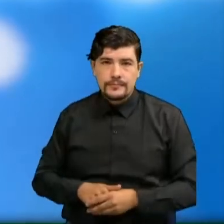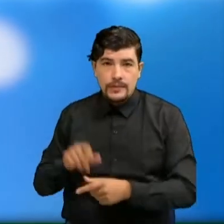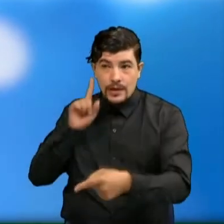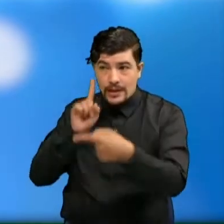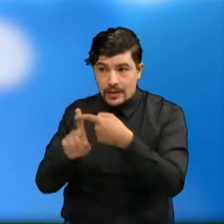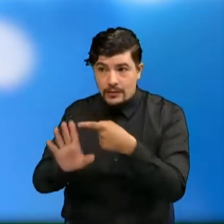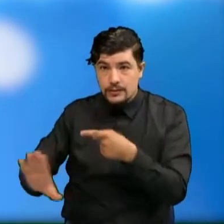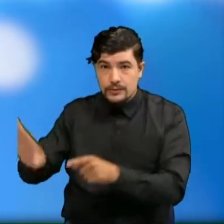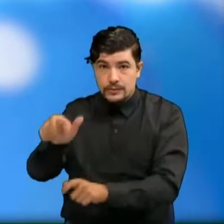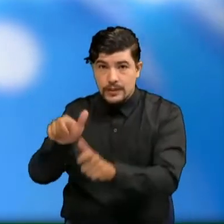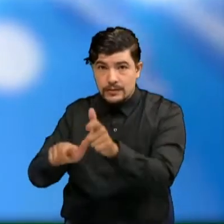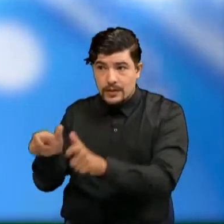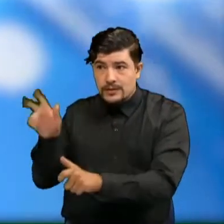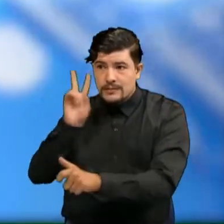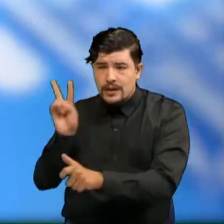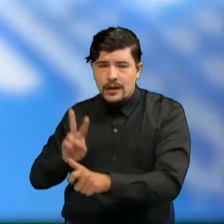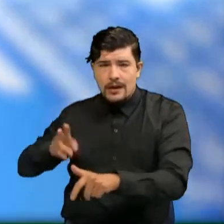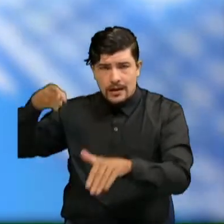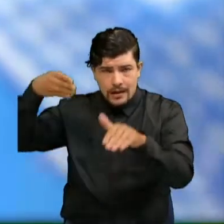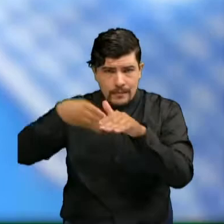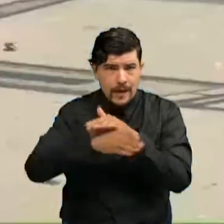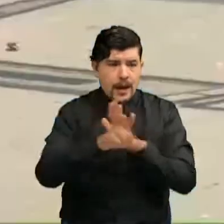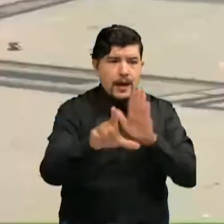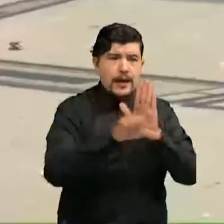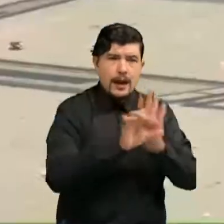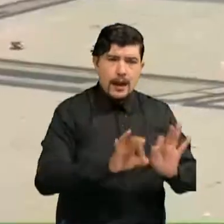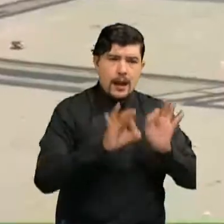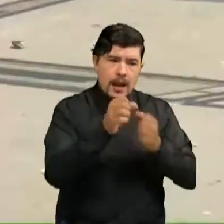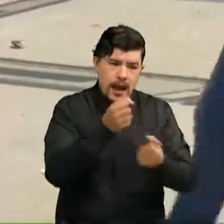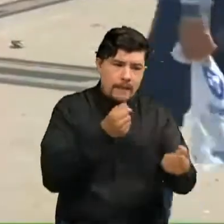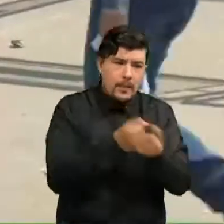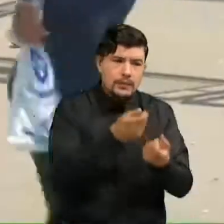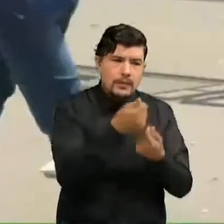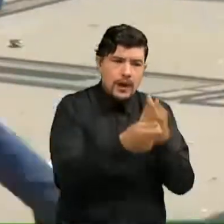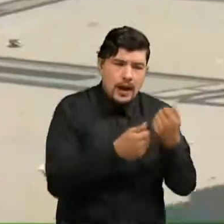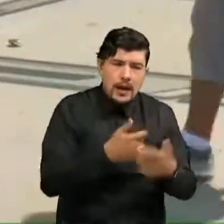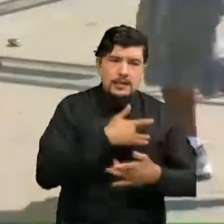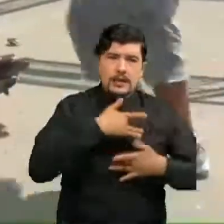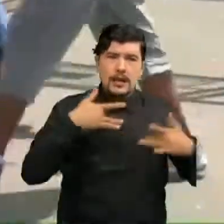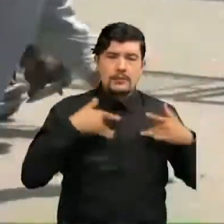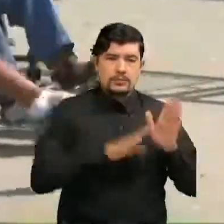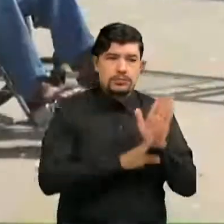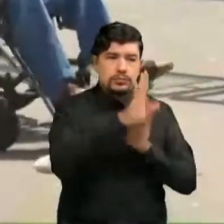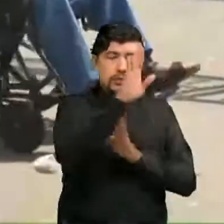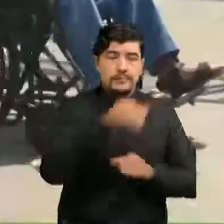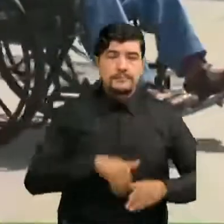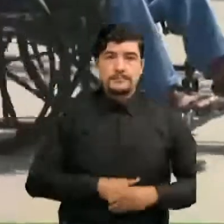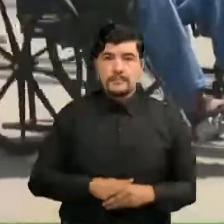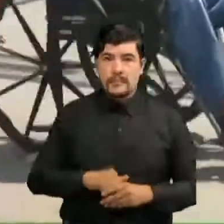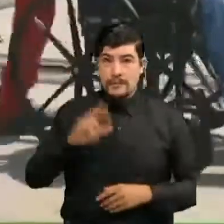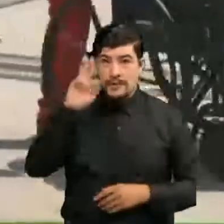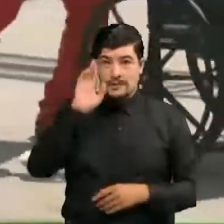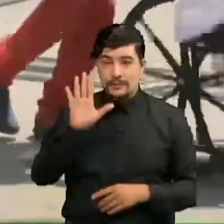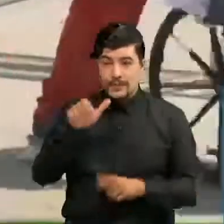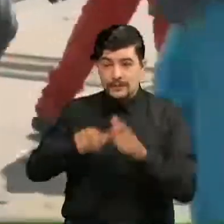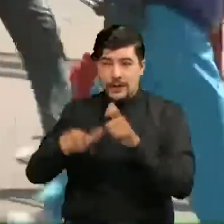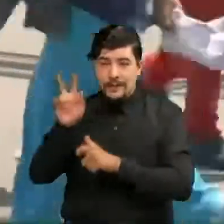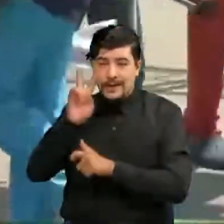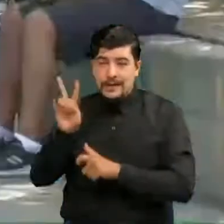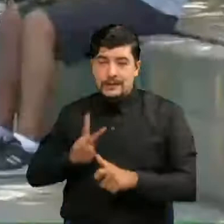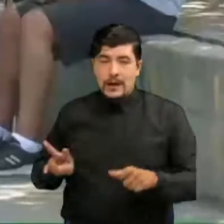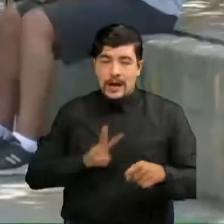economía de la salud de la producción nacional sin embargo quienes dejen perder la cita no serán sancionados pero deberán